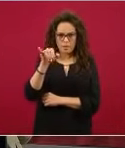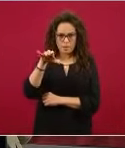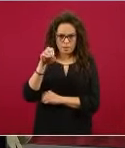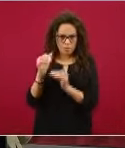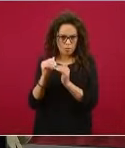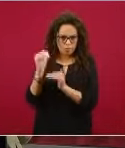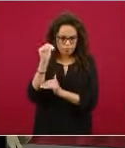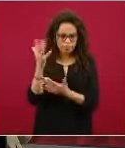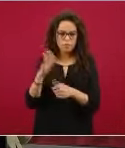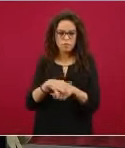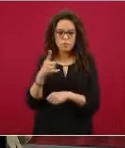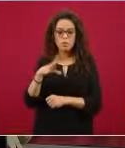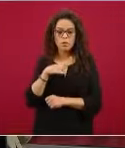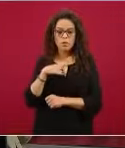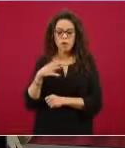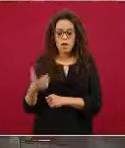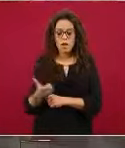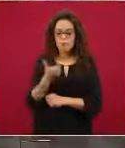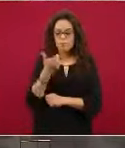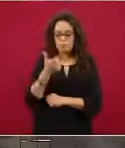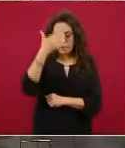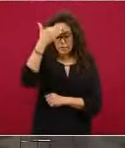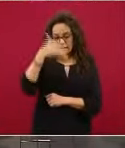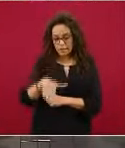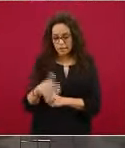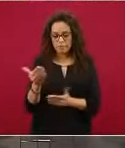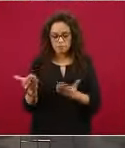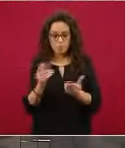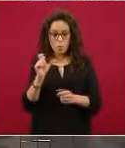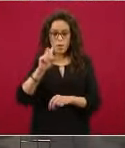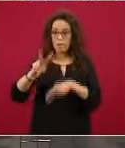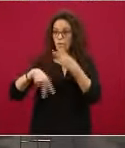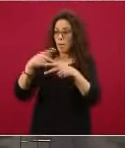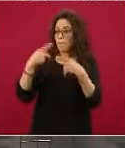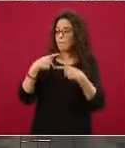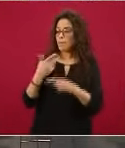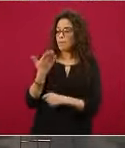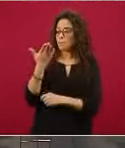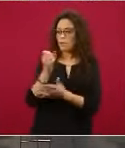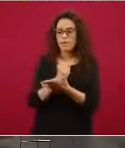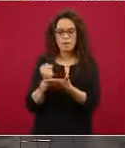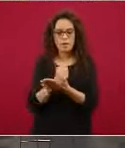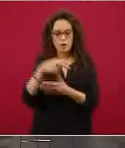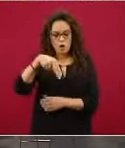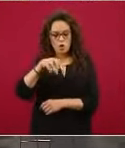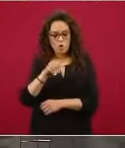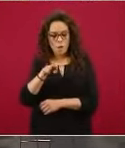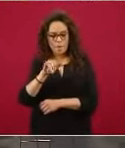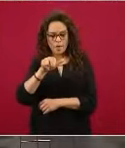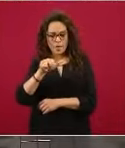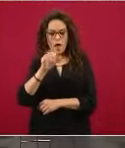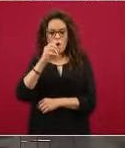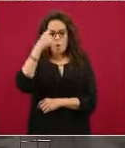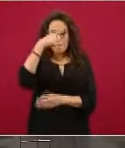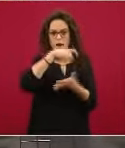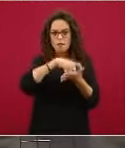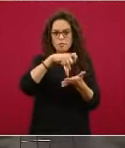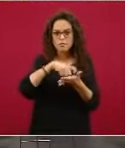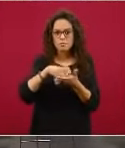de referencia y la gente, cuando vaya a solicitar un crédito de nómina o de consumo, tenga un